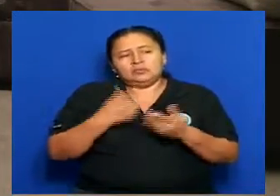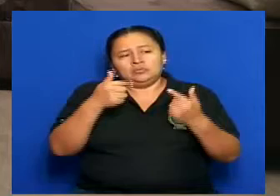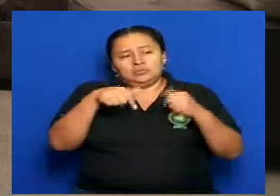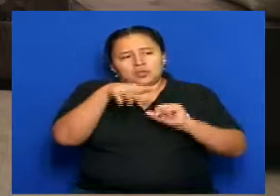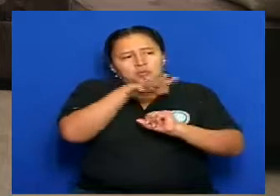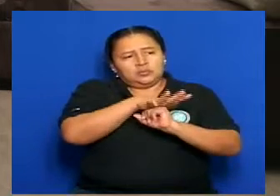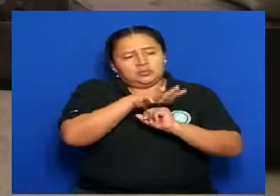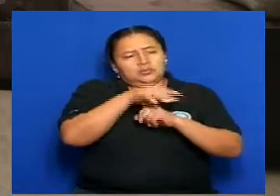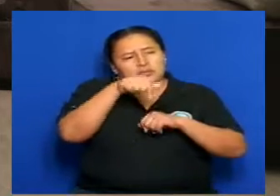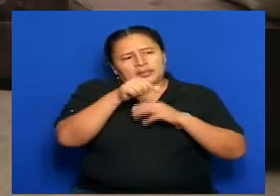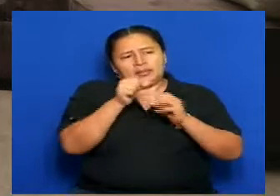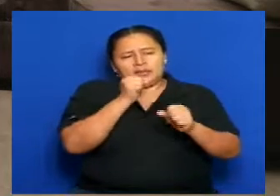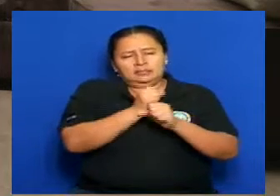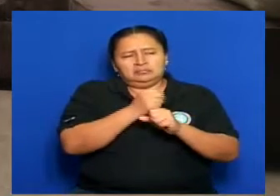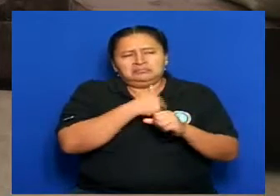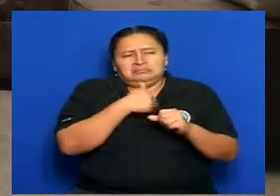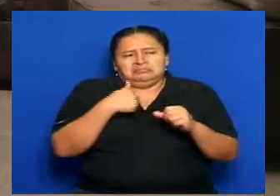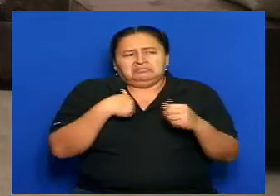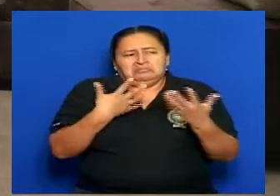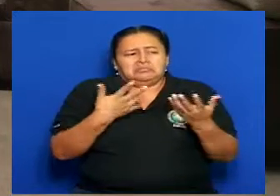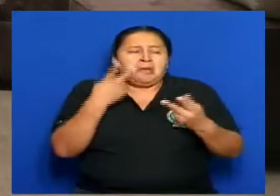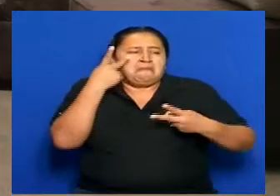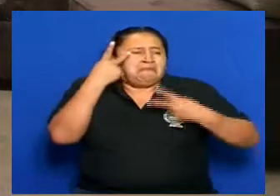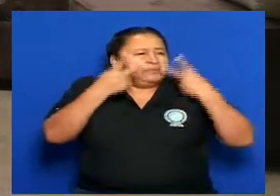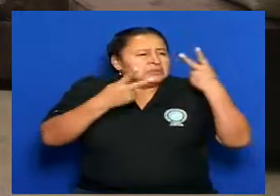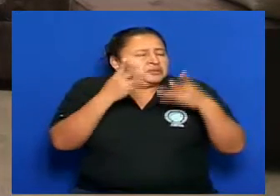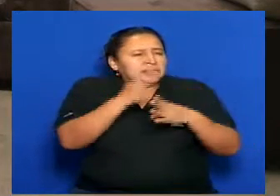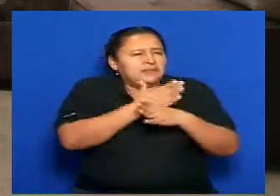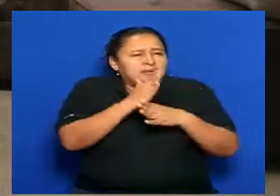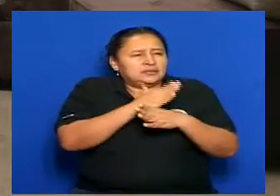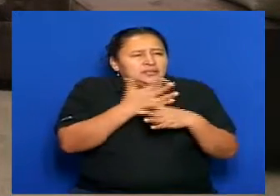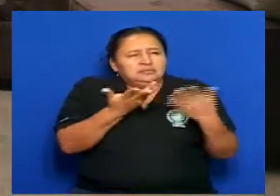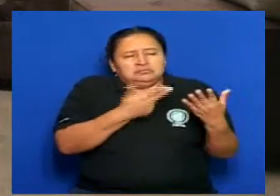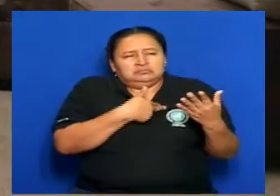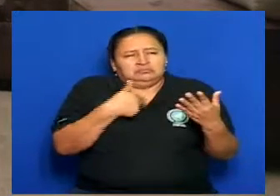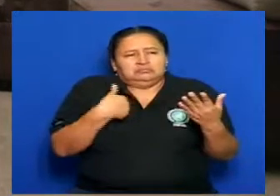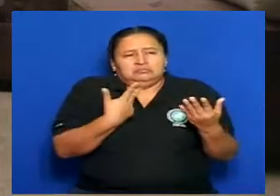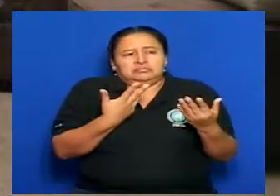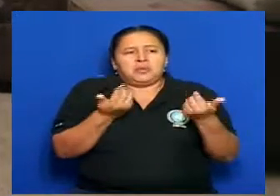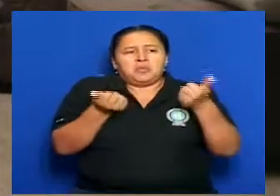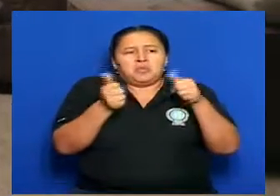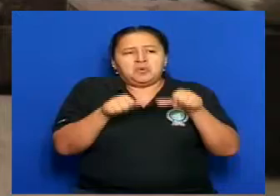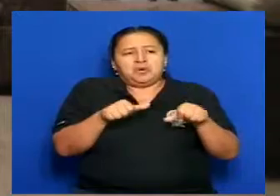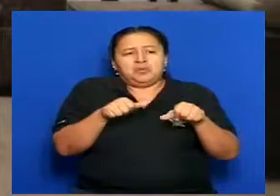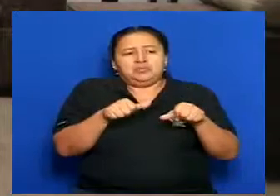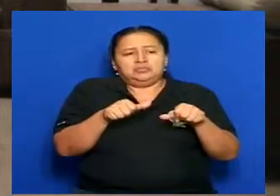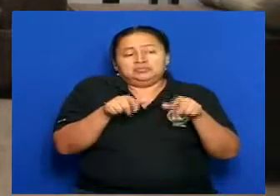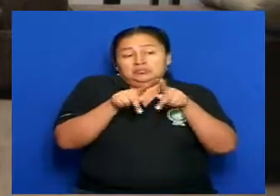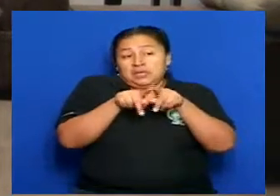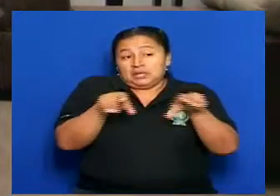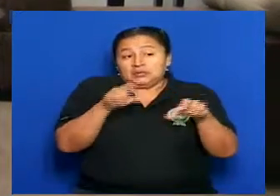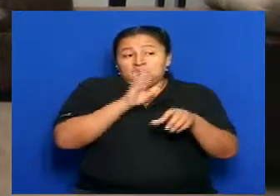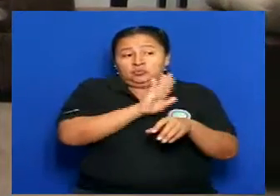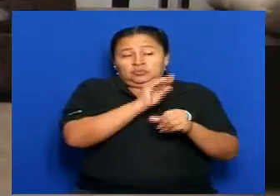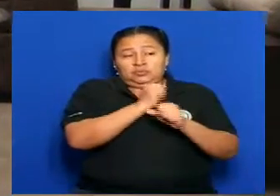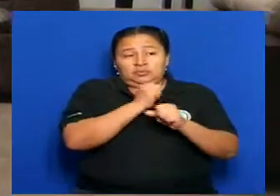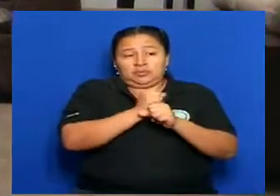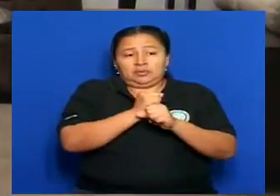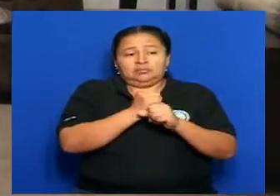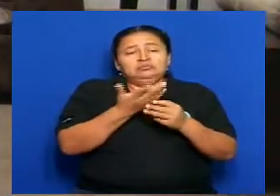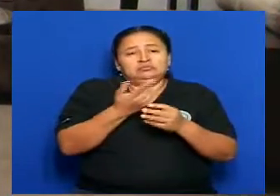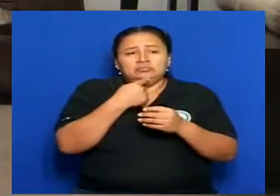comisión este año planea hacer visita in situ según el plan de trabajo la